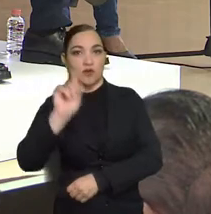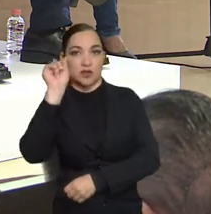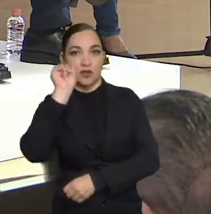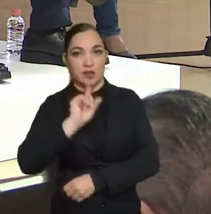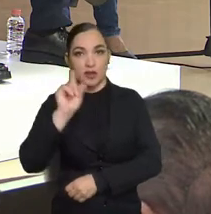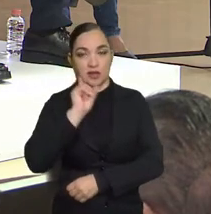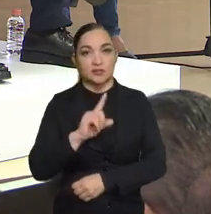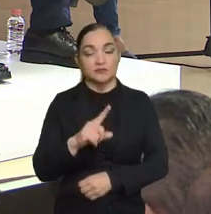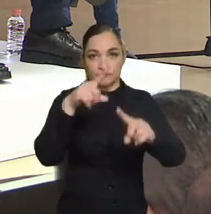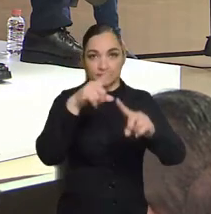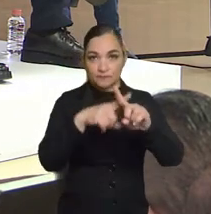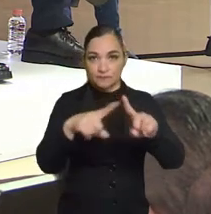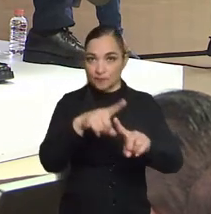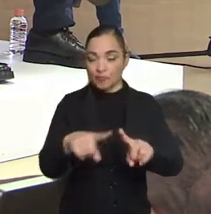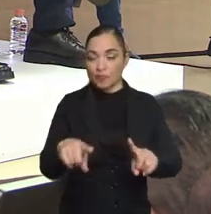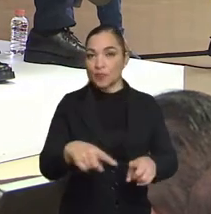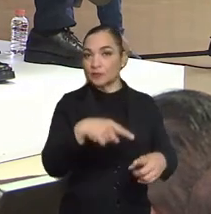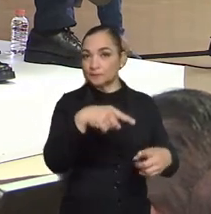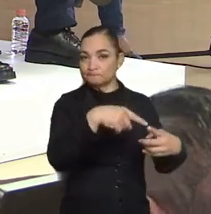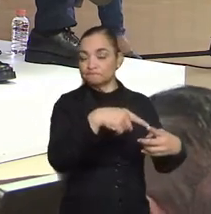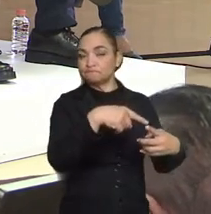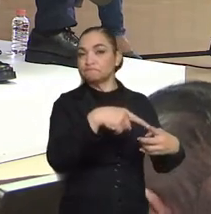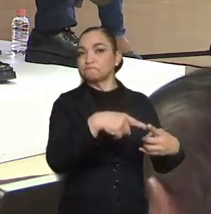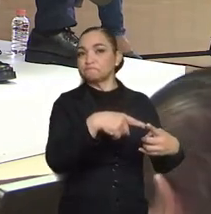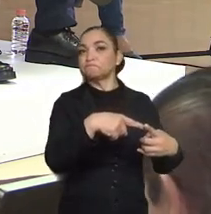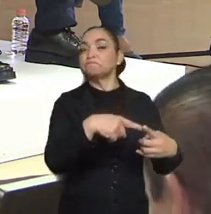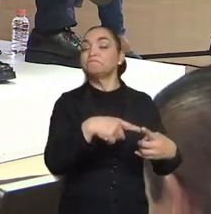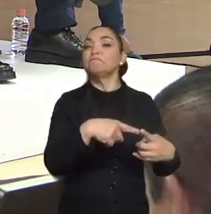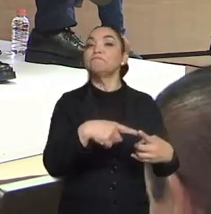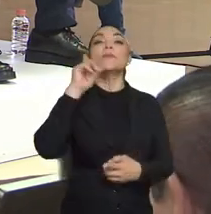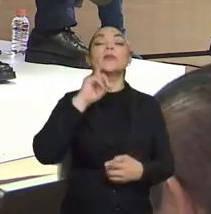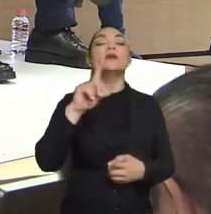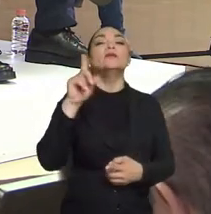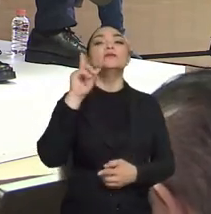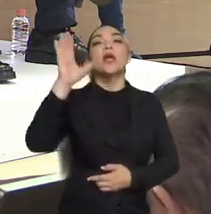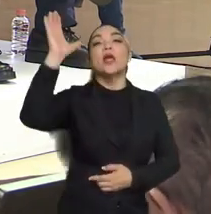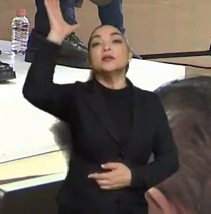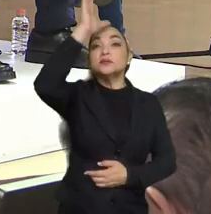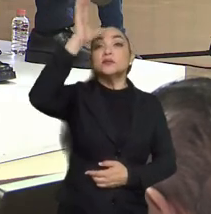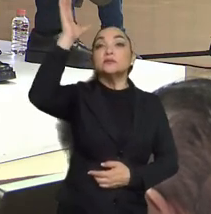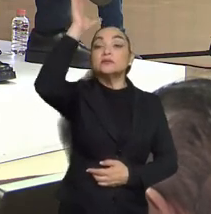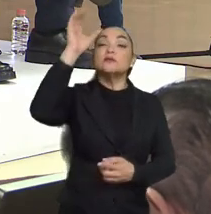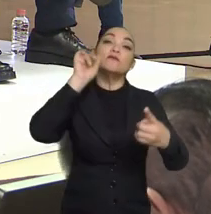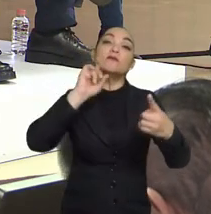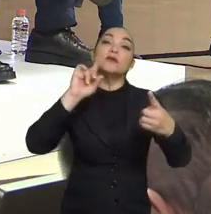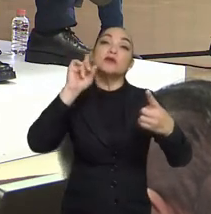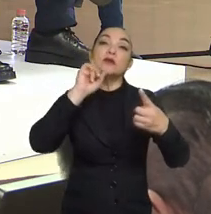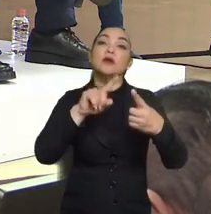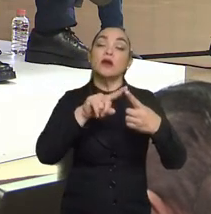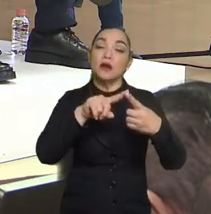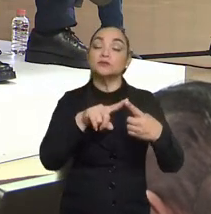ellas se reconocieron, científicas que tenemos